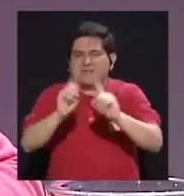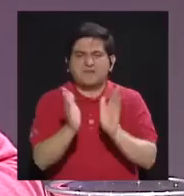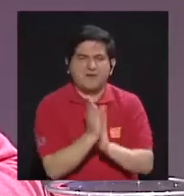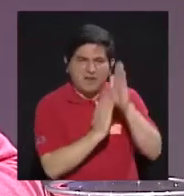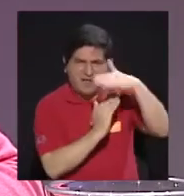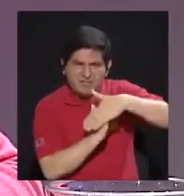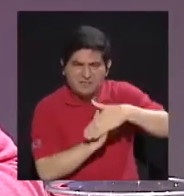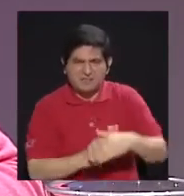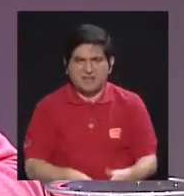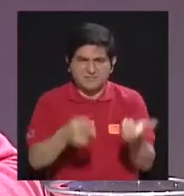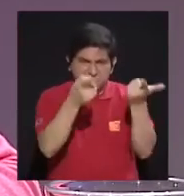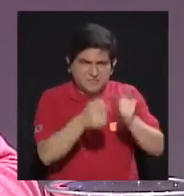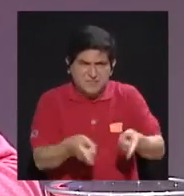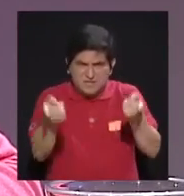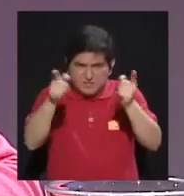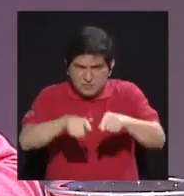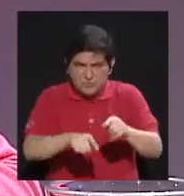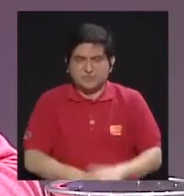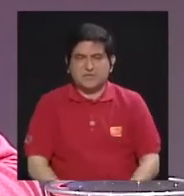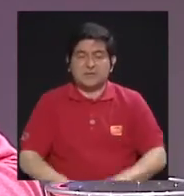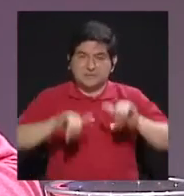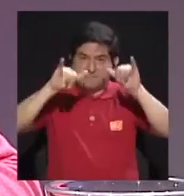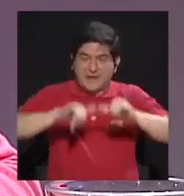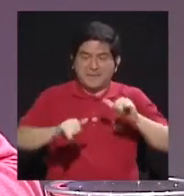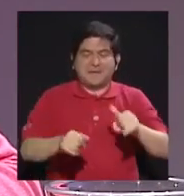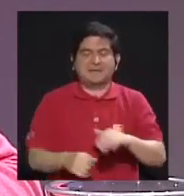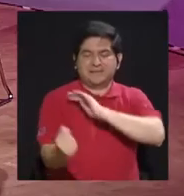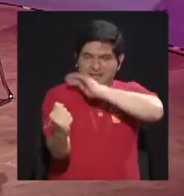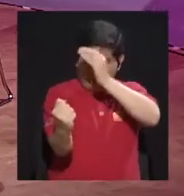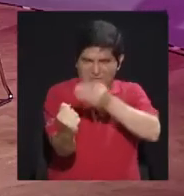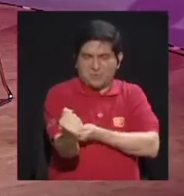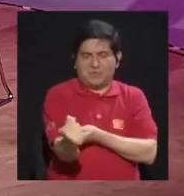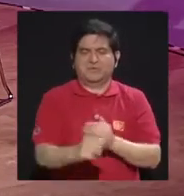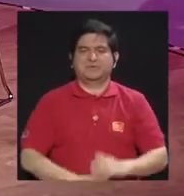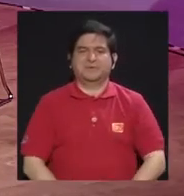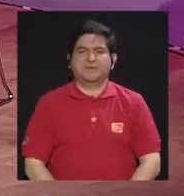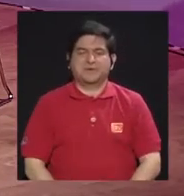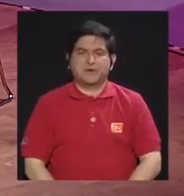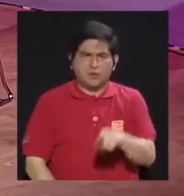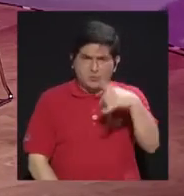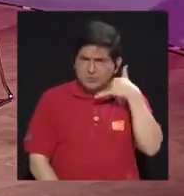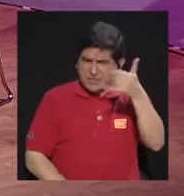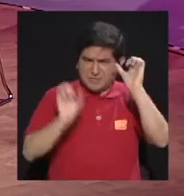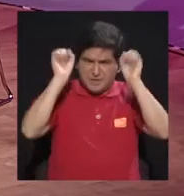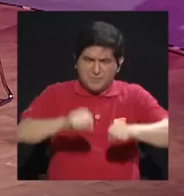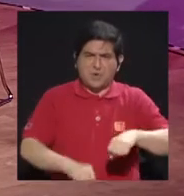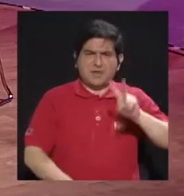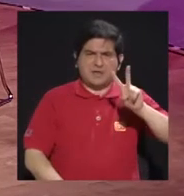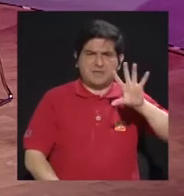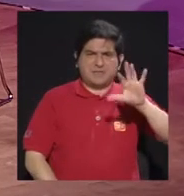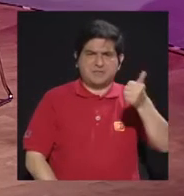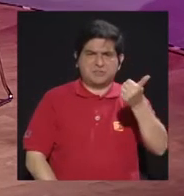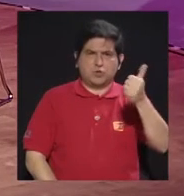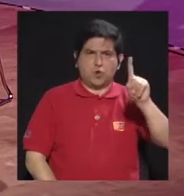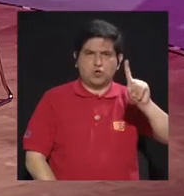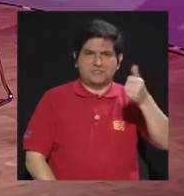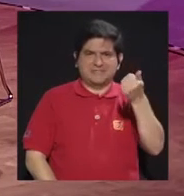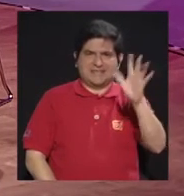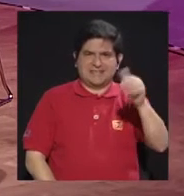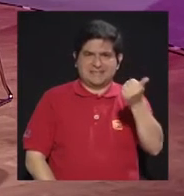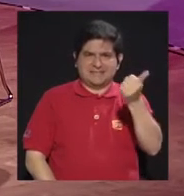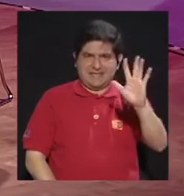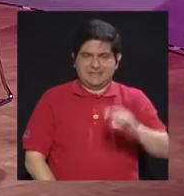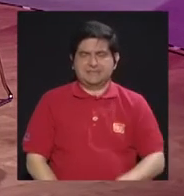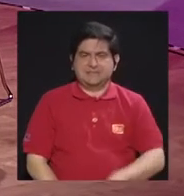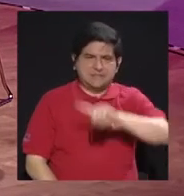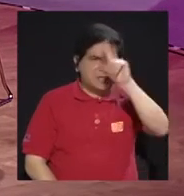abusos y atropellos que son necesarios para mantener el poder. Usted puede llamarnos todavía al 2511-1515 para sus preguntas